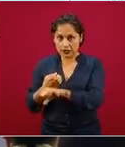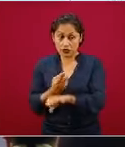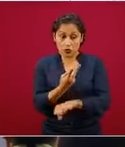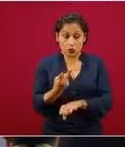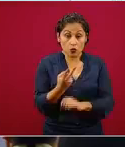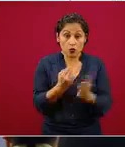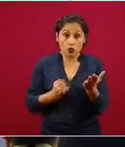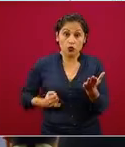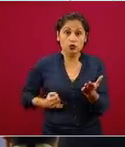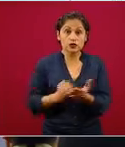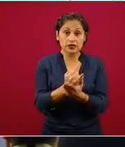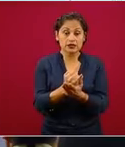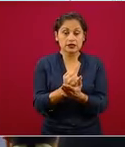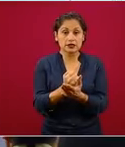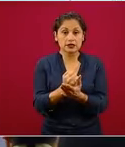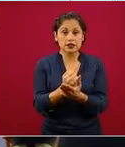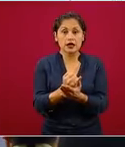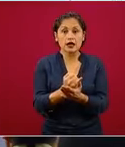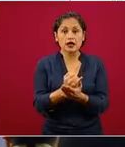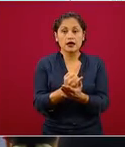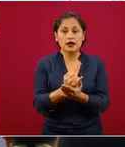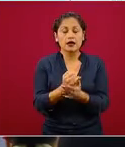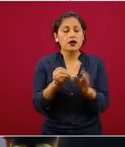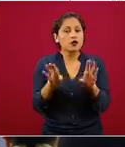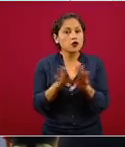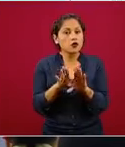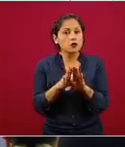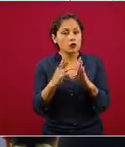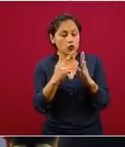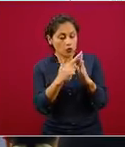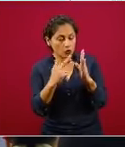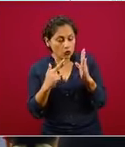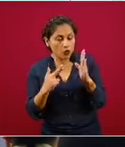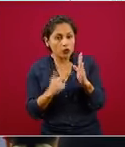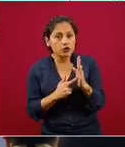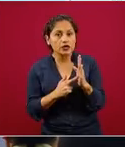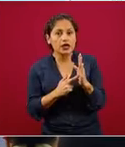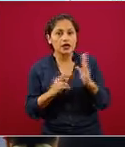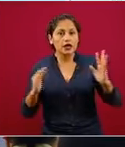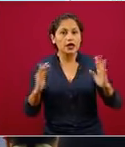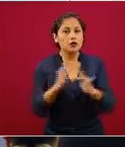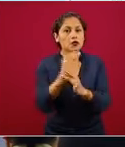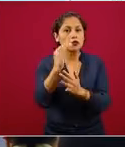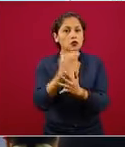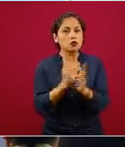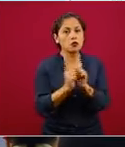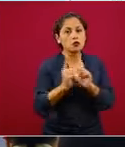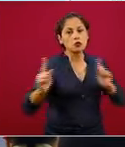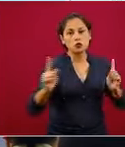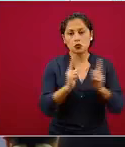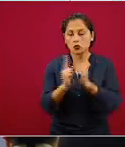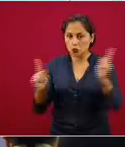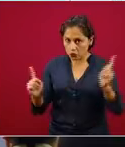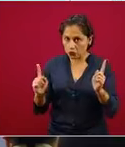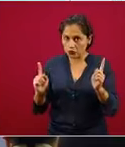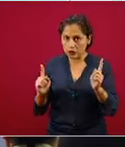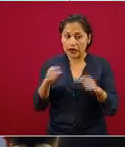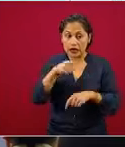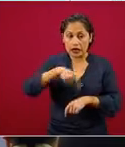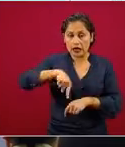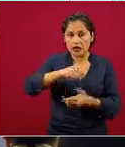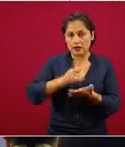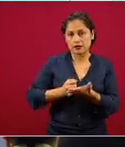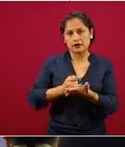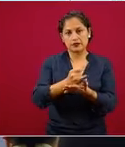la conservación de las medidas de distanciamiento social, de sana distancia, y las otras que son parte de la